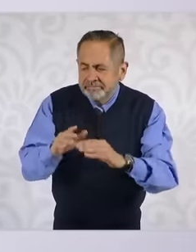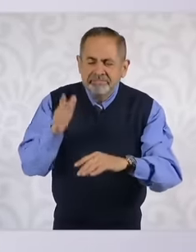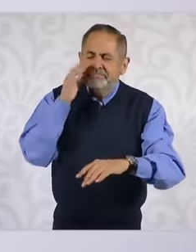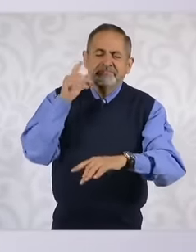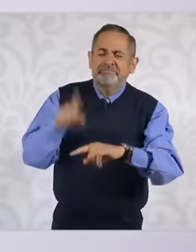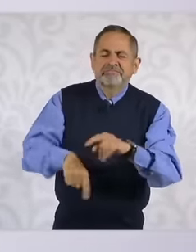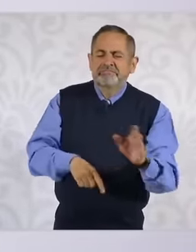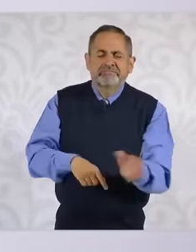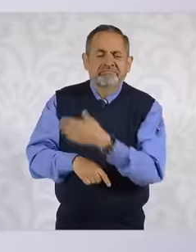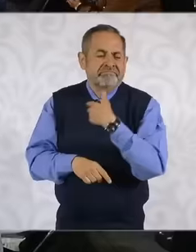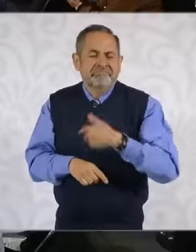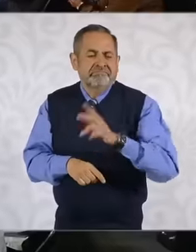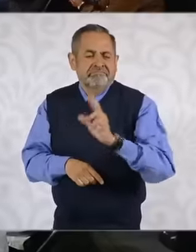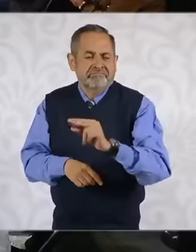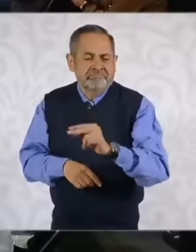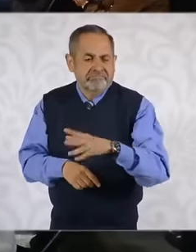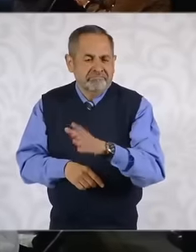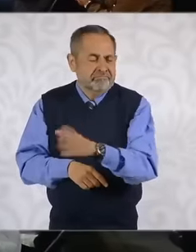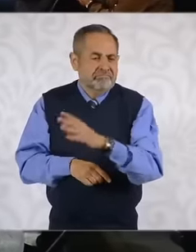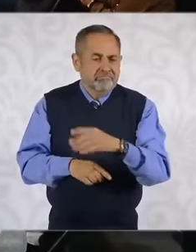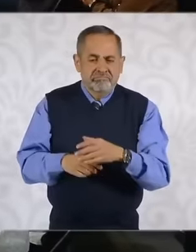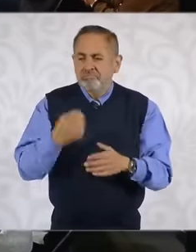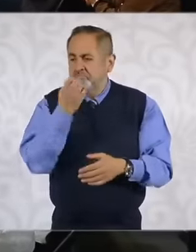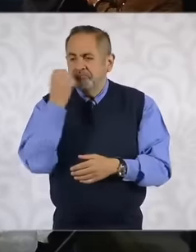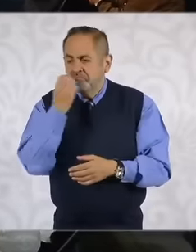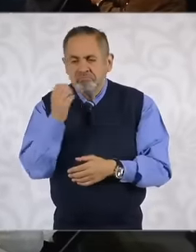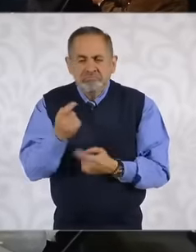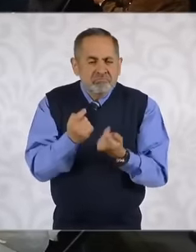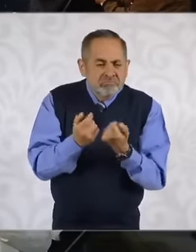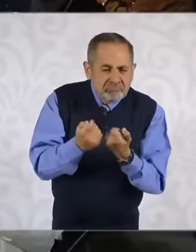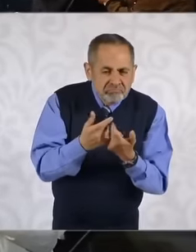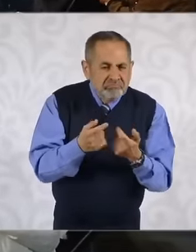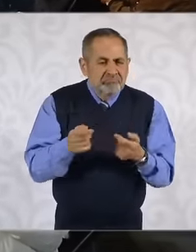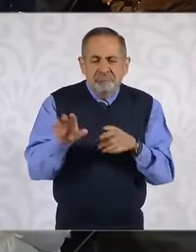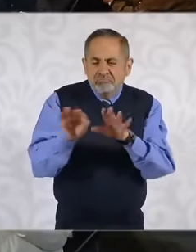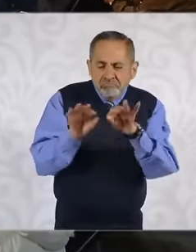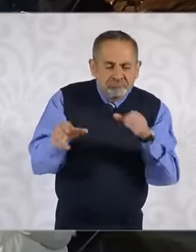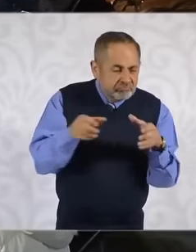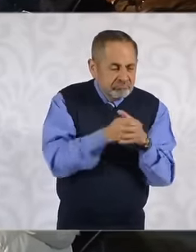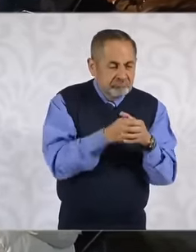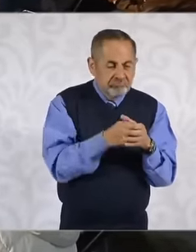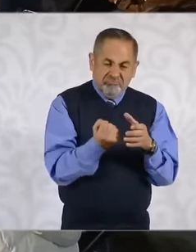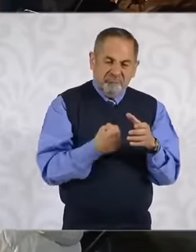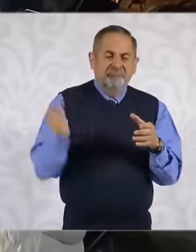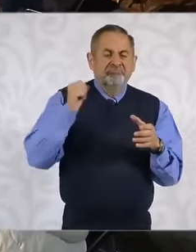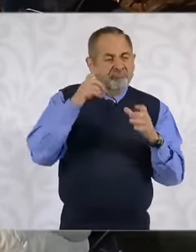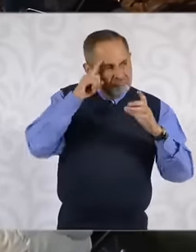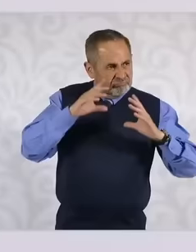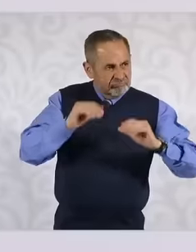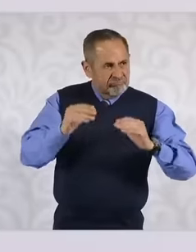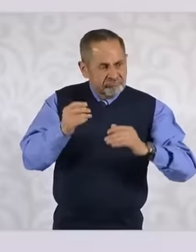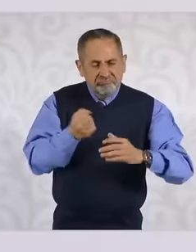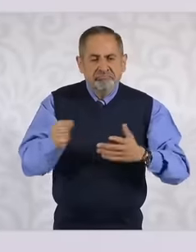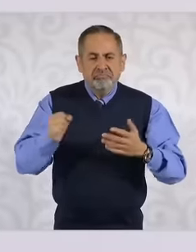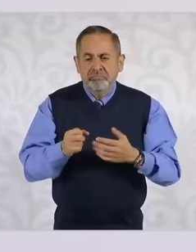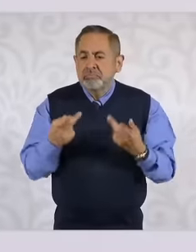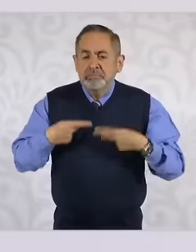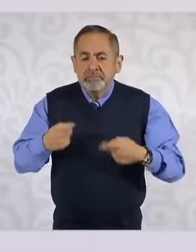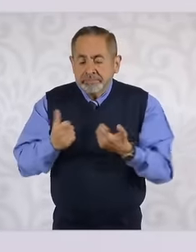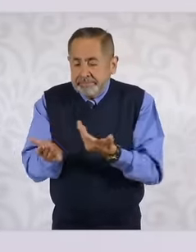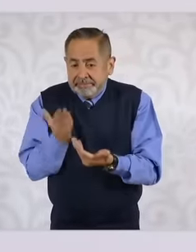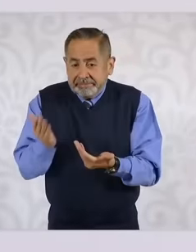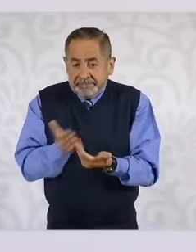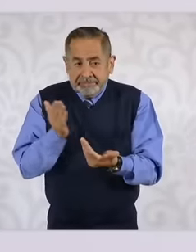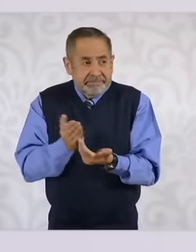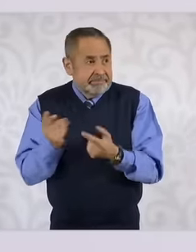el ingreso a las escuelas, poner exámenes súper difíciles para que entraran muy poquitos y que iban a salir, según